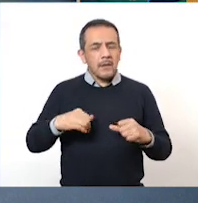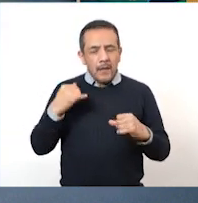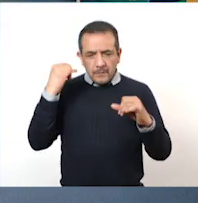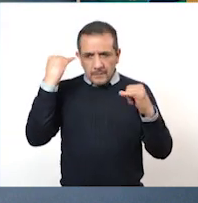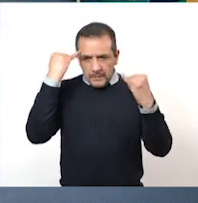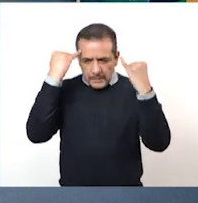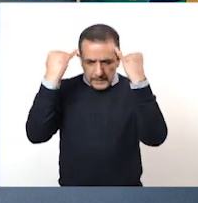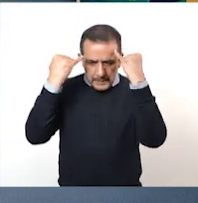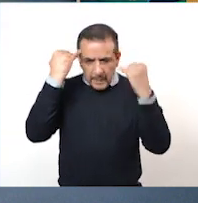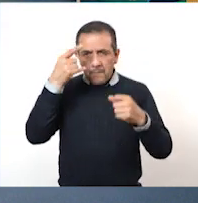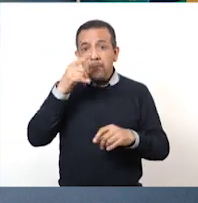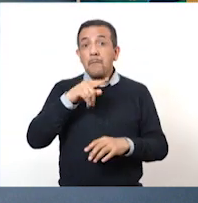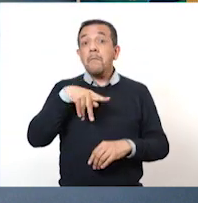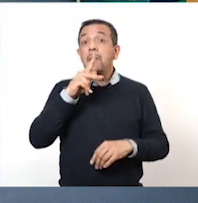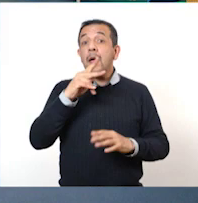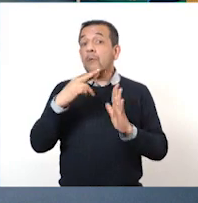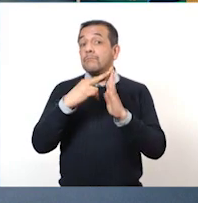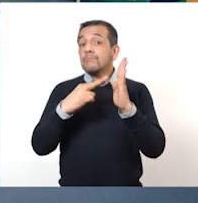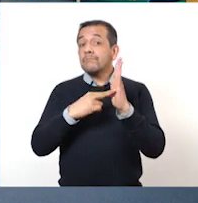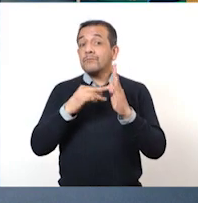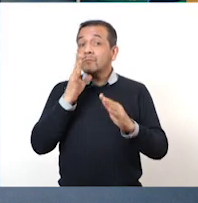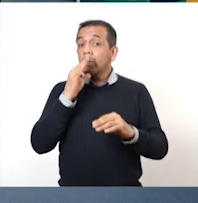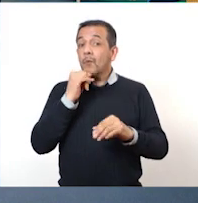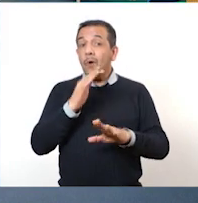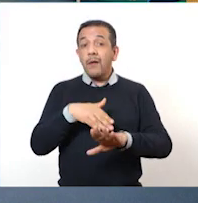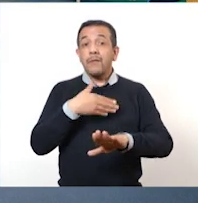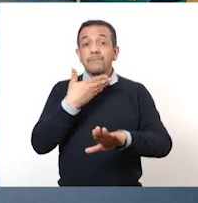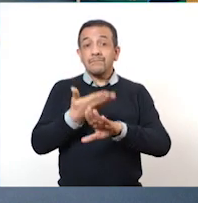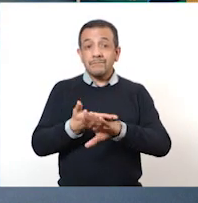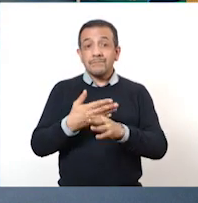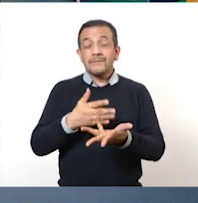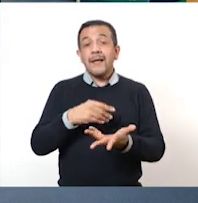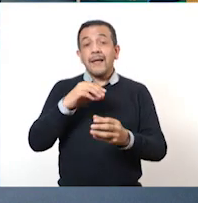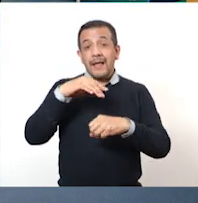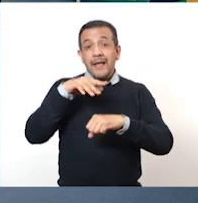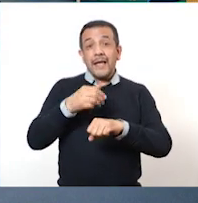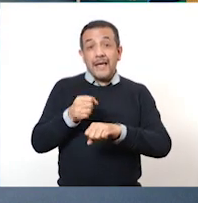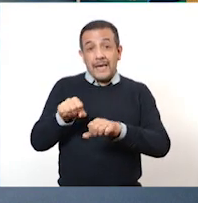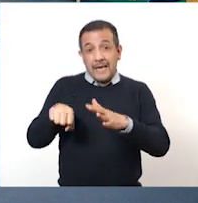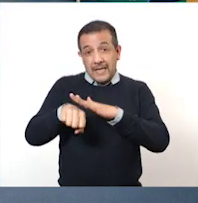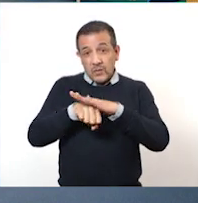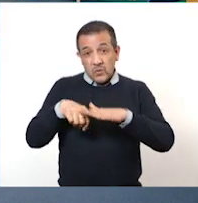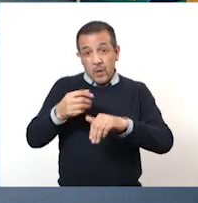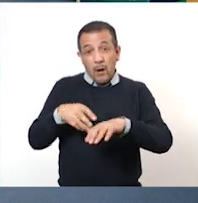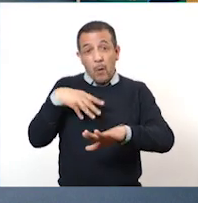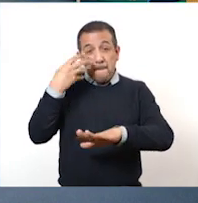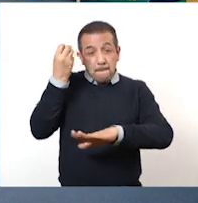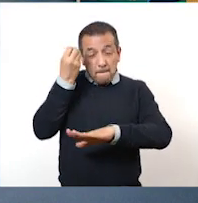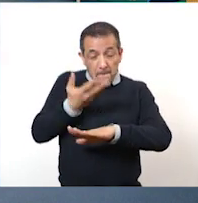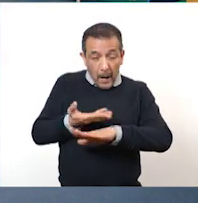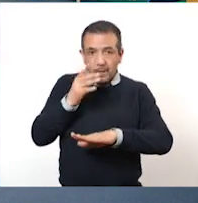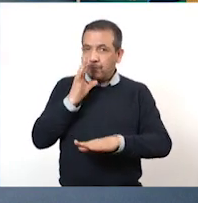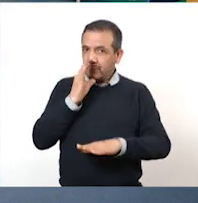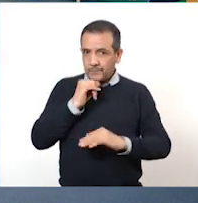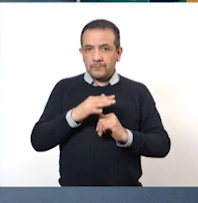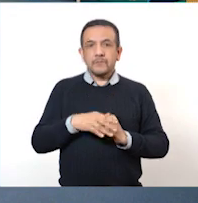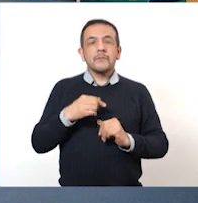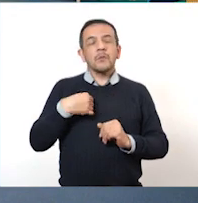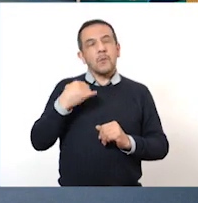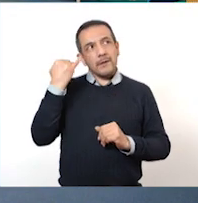sin que toque el suelo. Piensa una actividad, qué otra vamos pueden a hacer. Ver, a ver. Vamos a ver, Carlita. Lo voy a intentar, ¿eh?